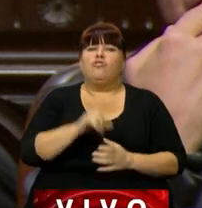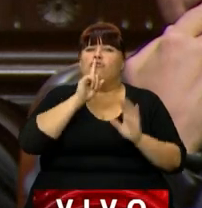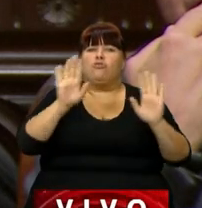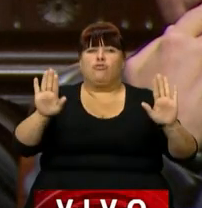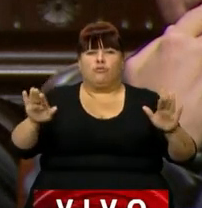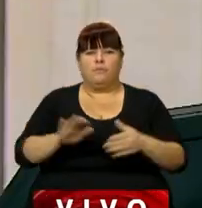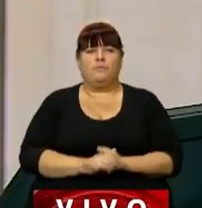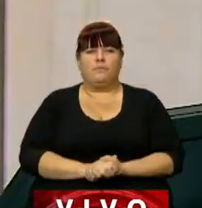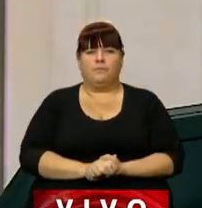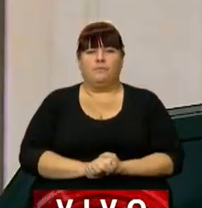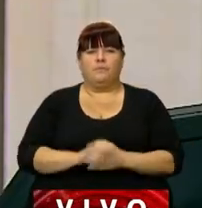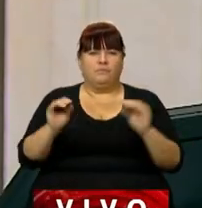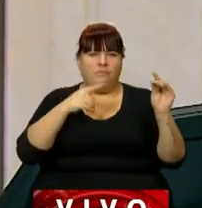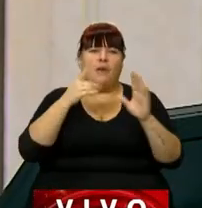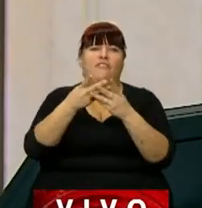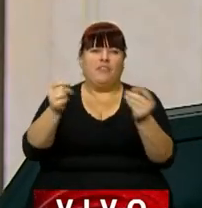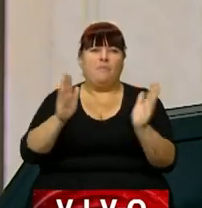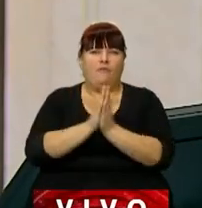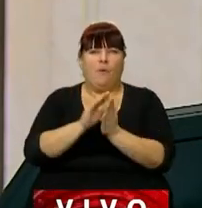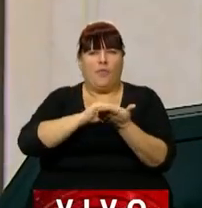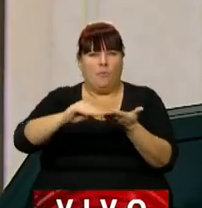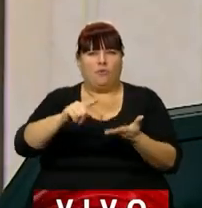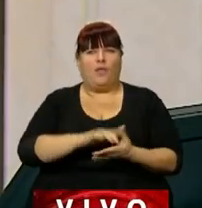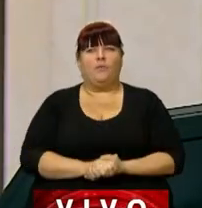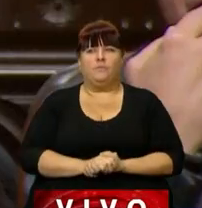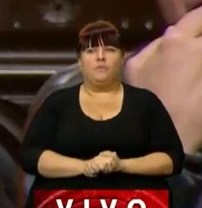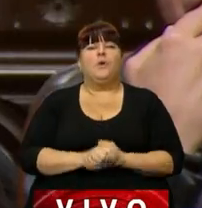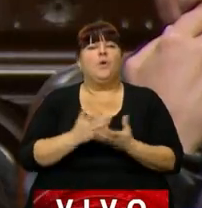Silencio, por favor, y vaya redondeando, diputado Vara.